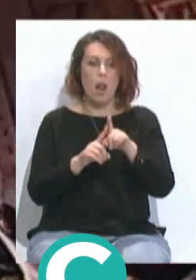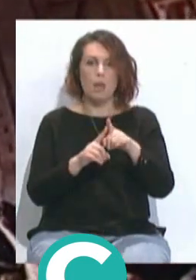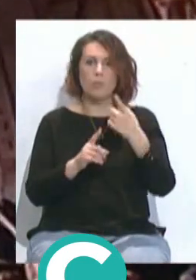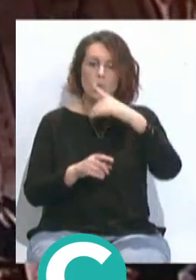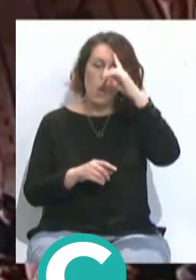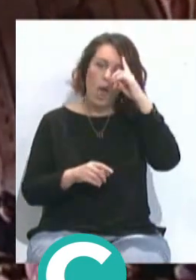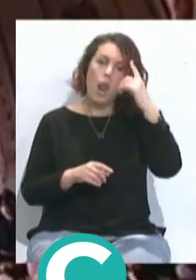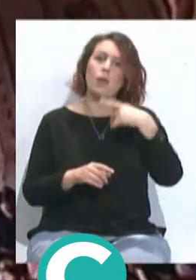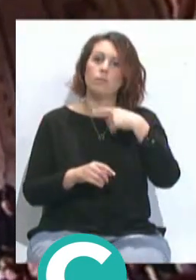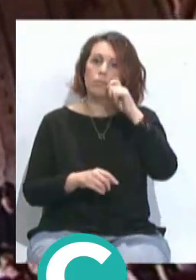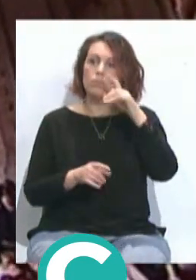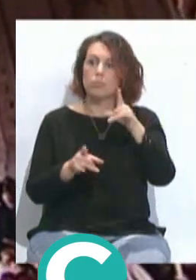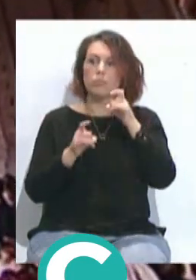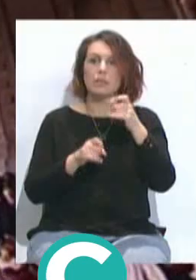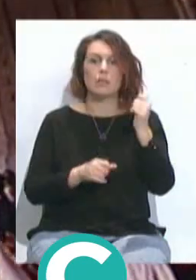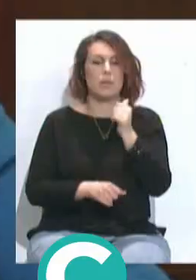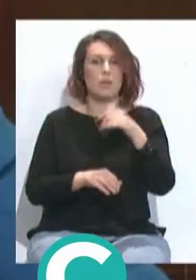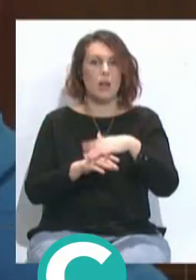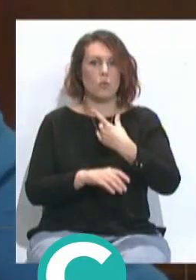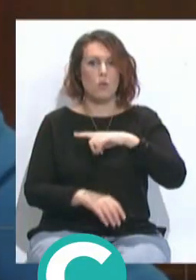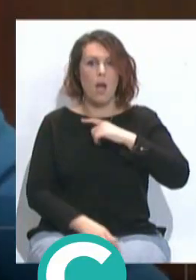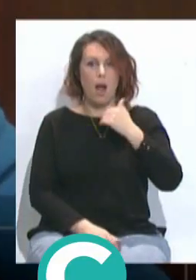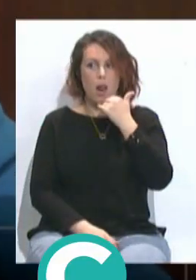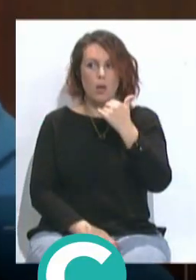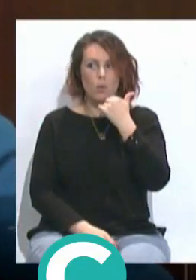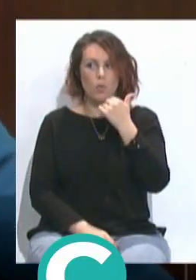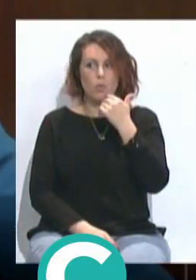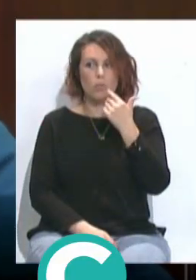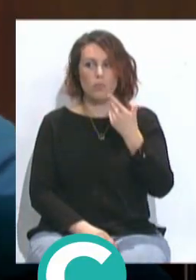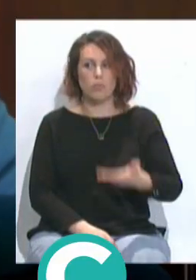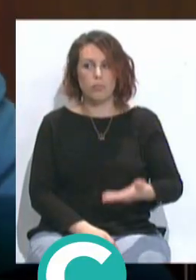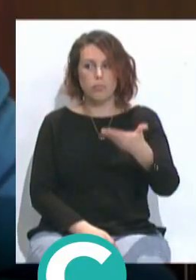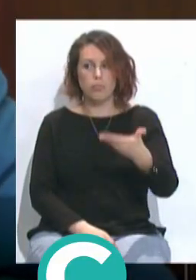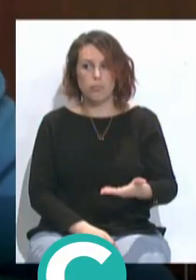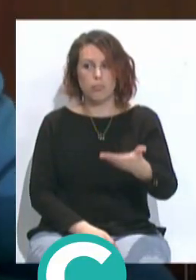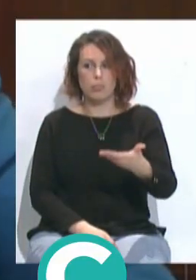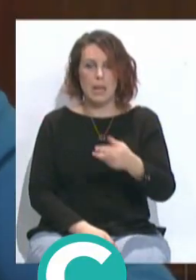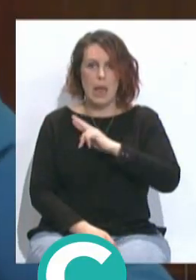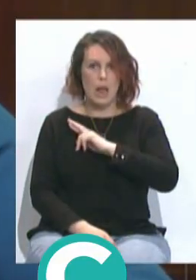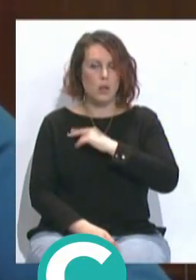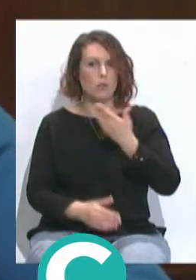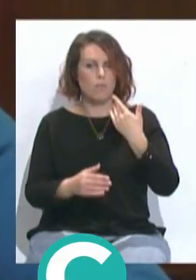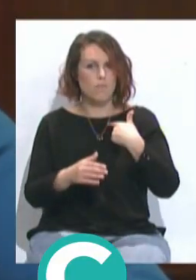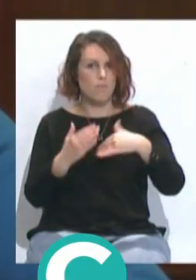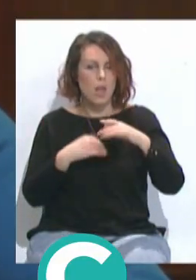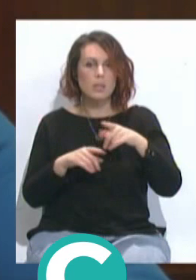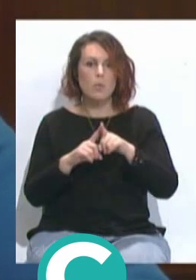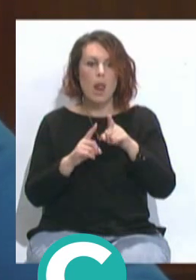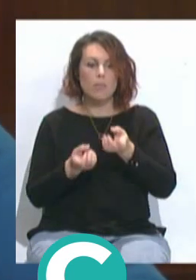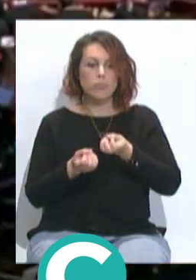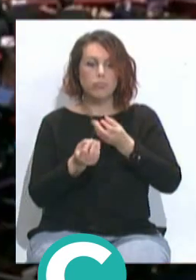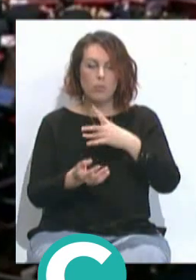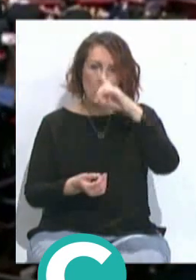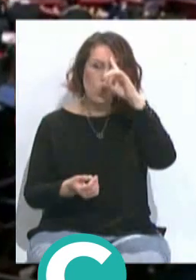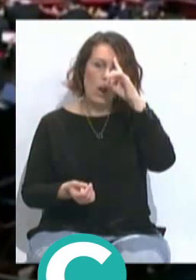y de atractivo turístico. La Semana Santa para nosotros es algo que trasciende mucho más de lo religioso, es una manifestación cultural,